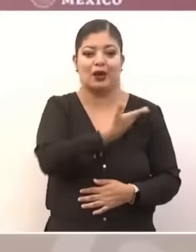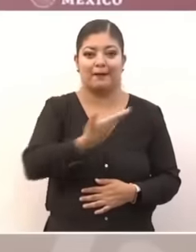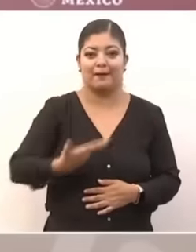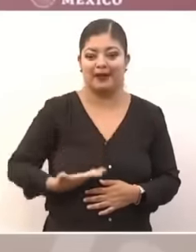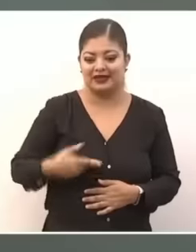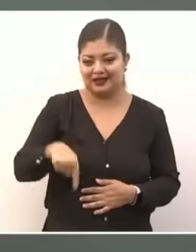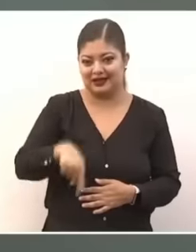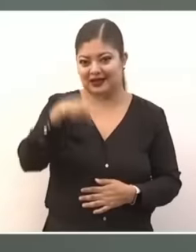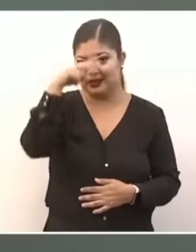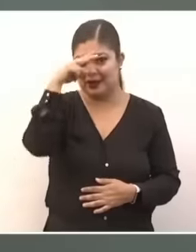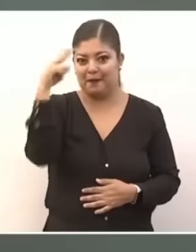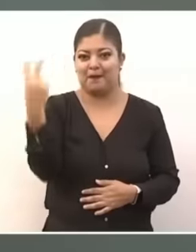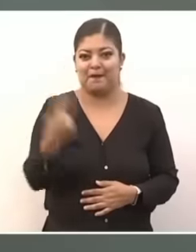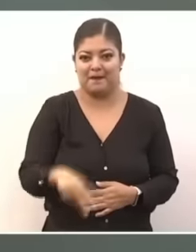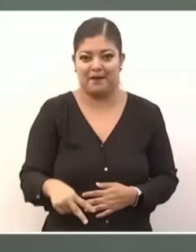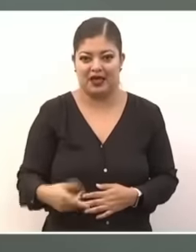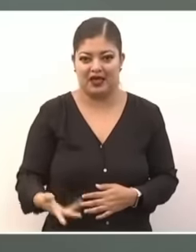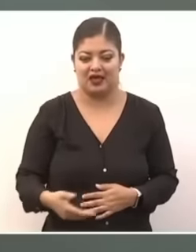de México.